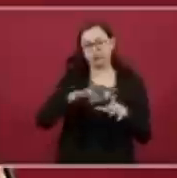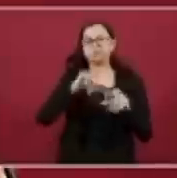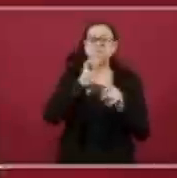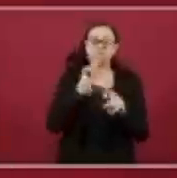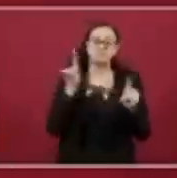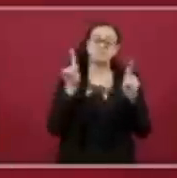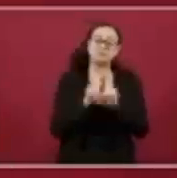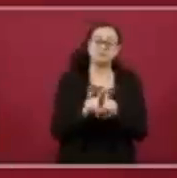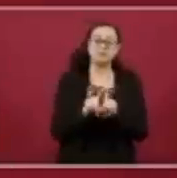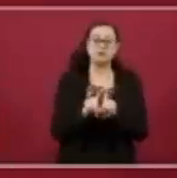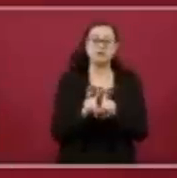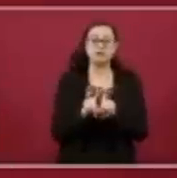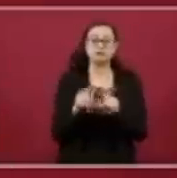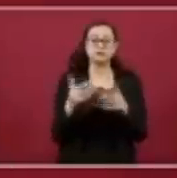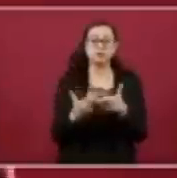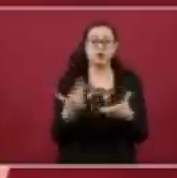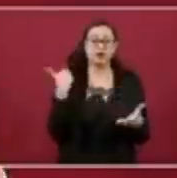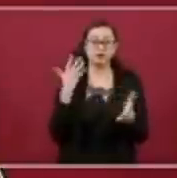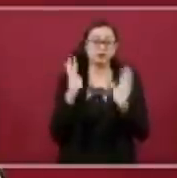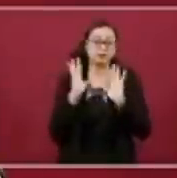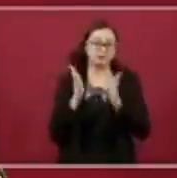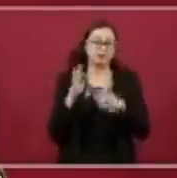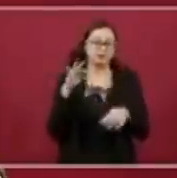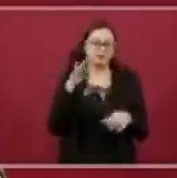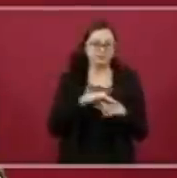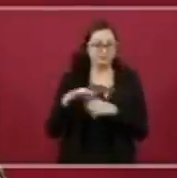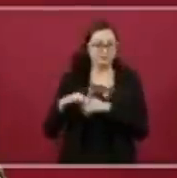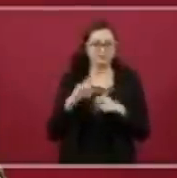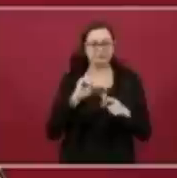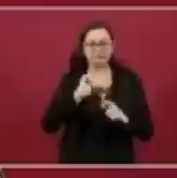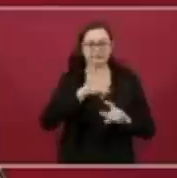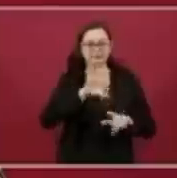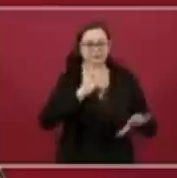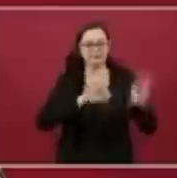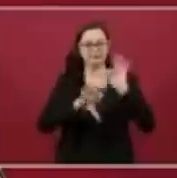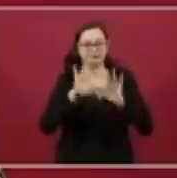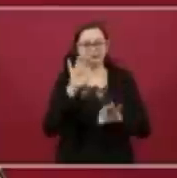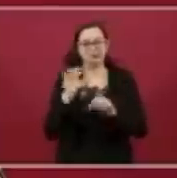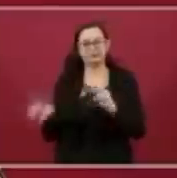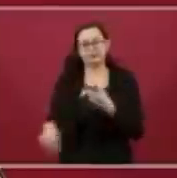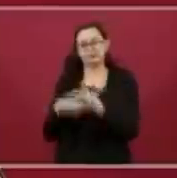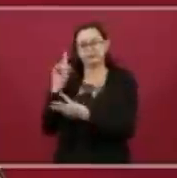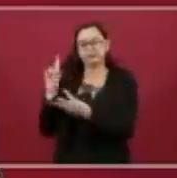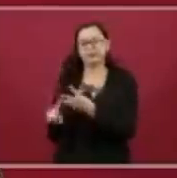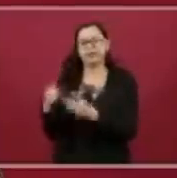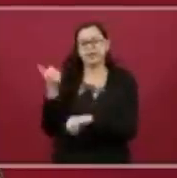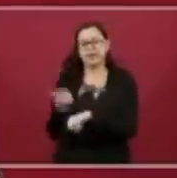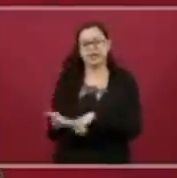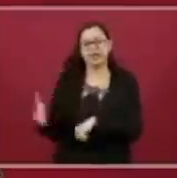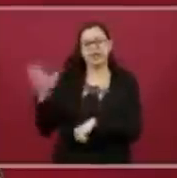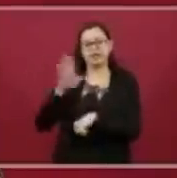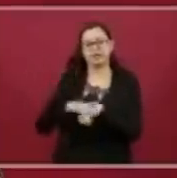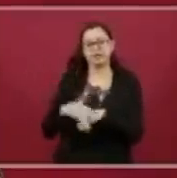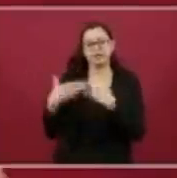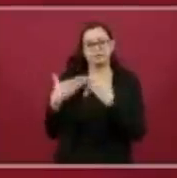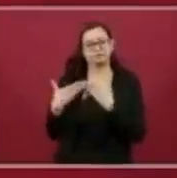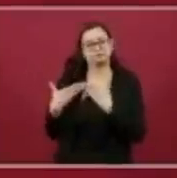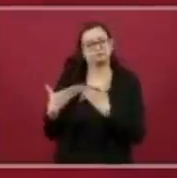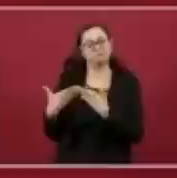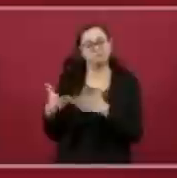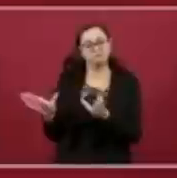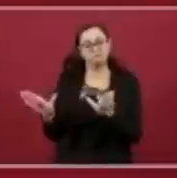fue designado hace varios meses, y de la Administración Pública, con todos los